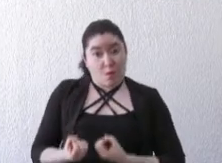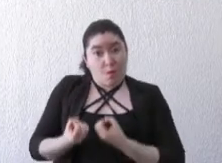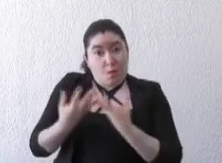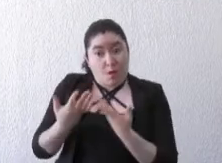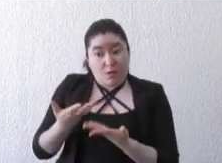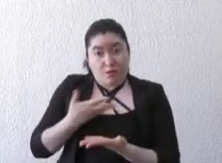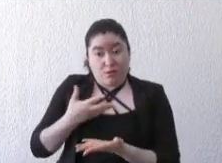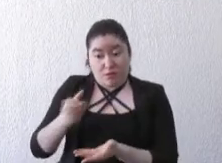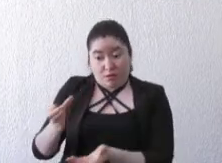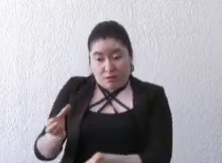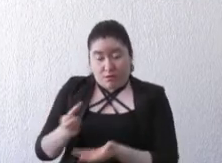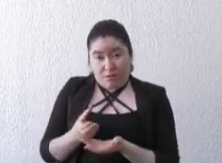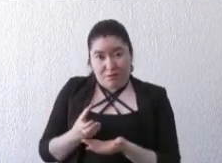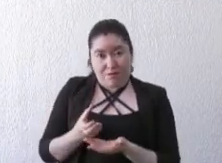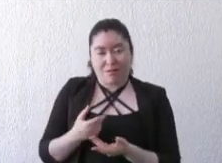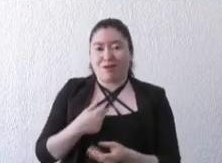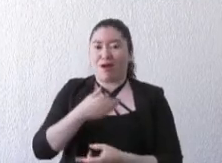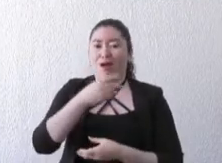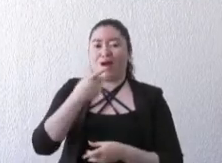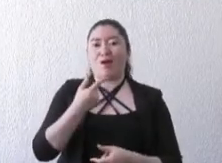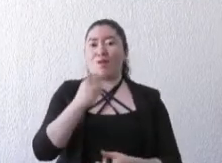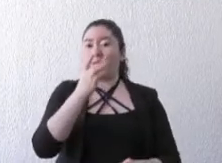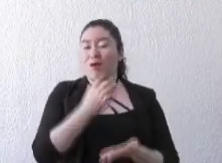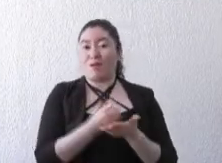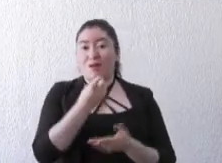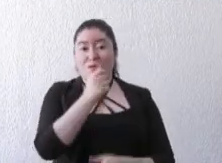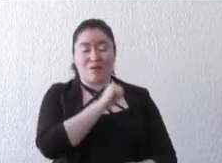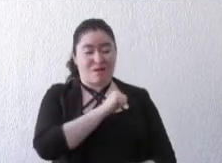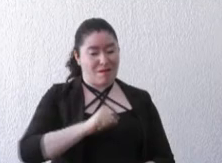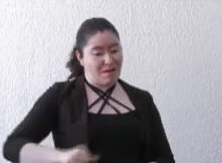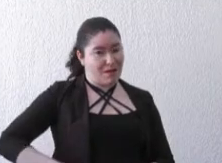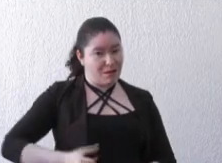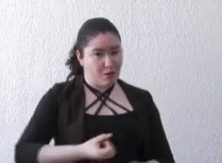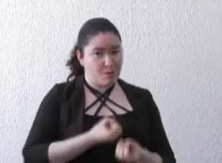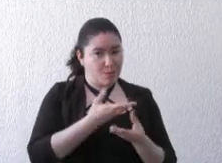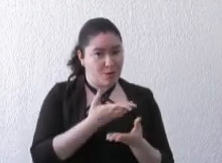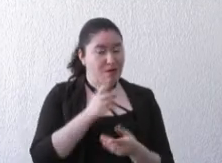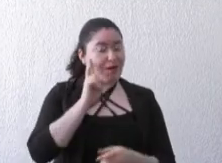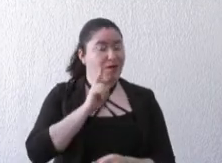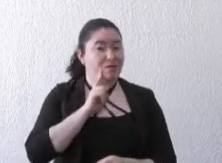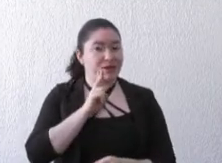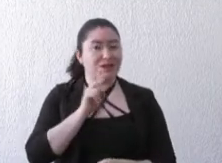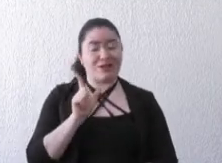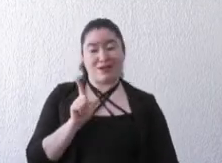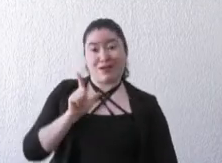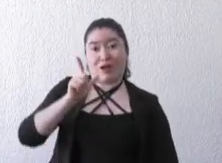una alcaldía, como lo hemos hecho en otras ocasiones. Entonces, el lunes ya tenemos la certeza para no